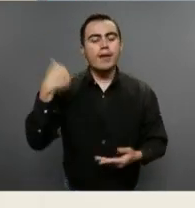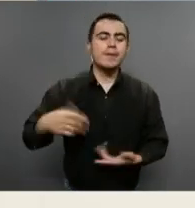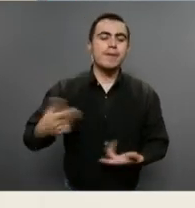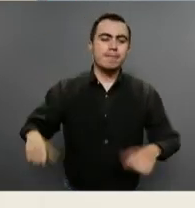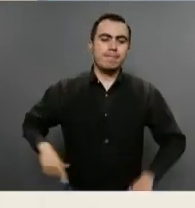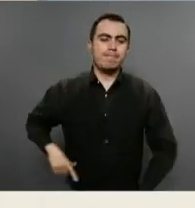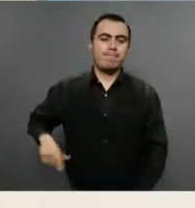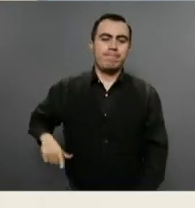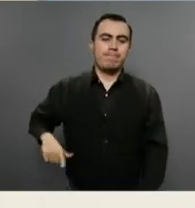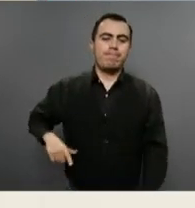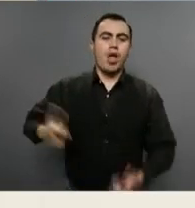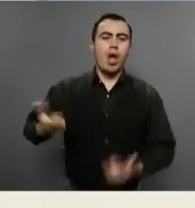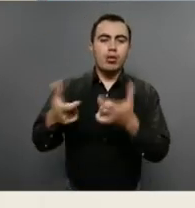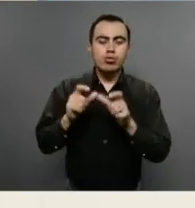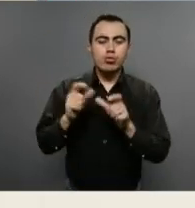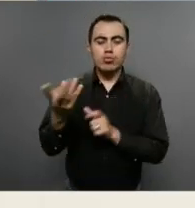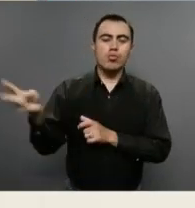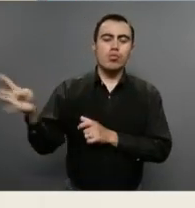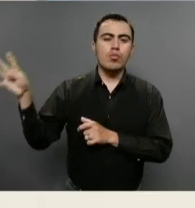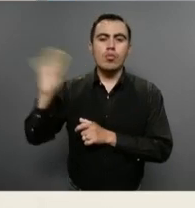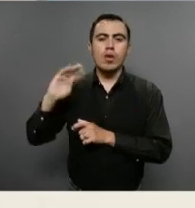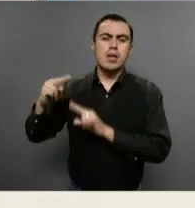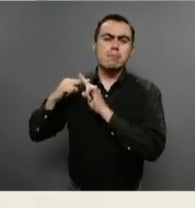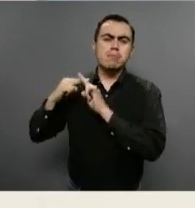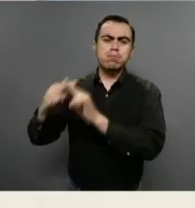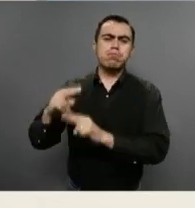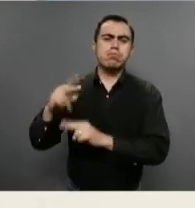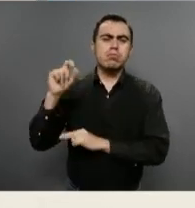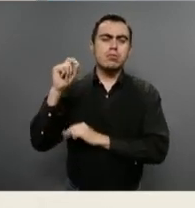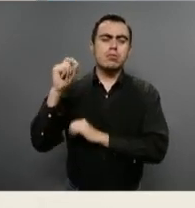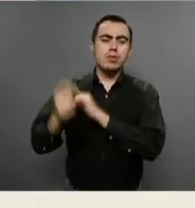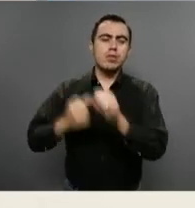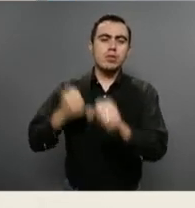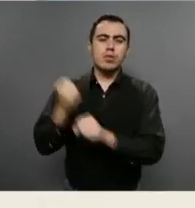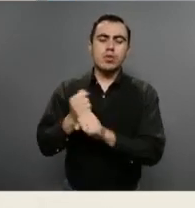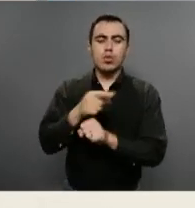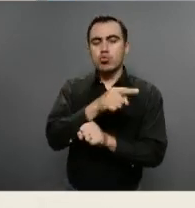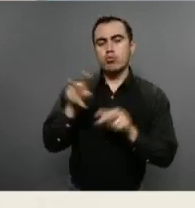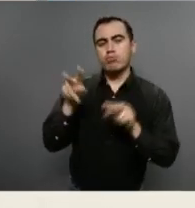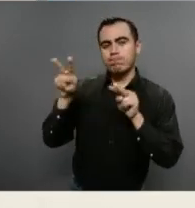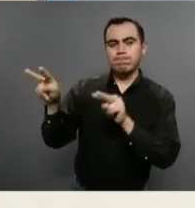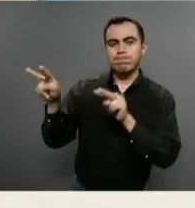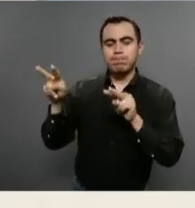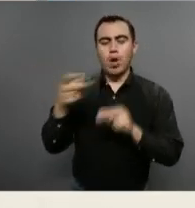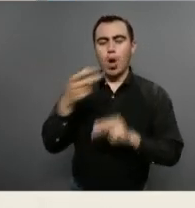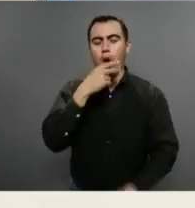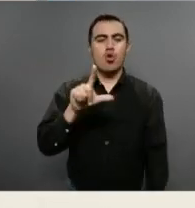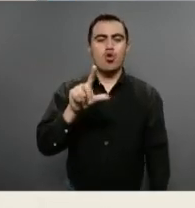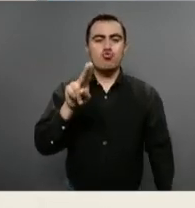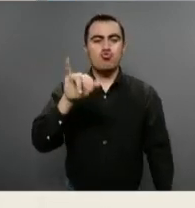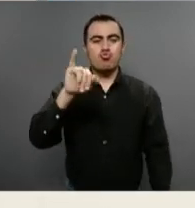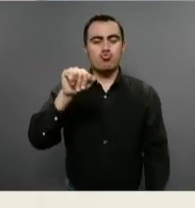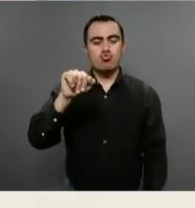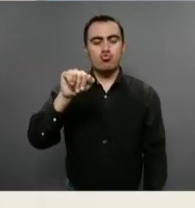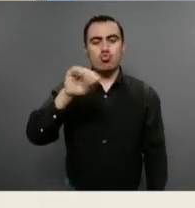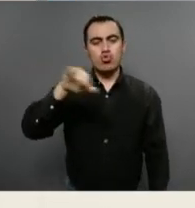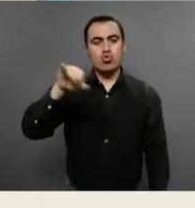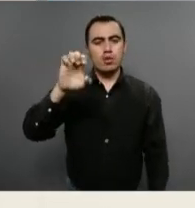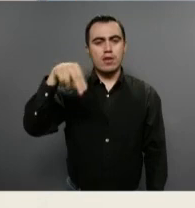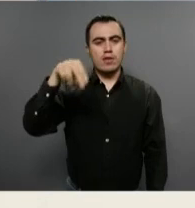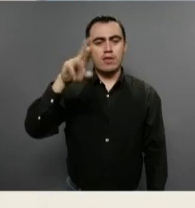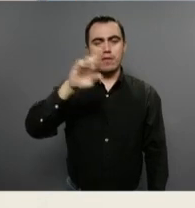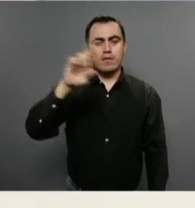en muchas décadas. 25 años de trayectoria, nos decías, Luis Enrique Hernández Aguilar, que tiene el